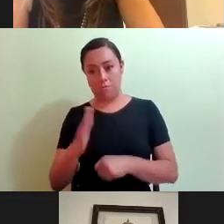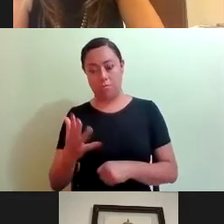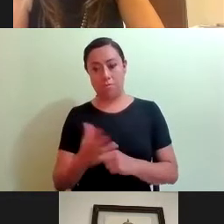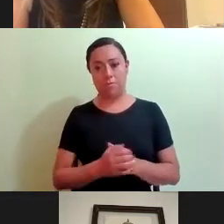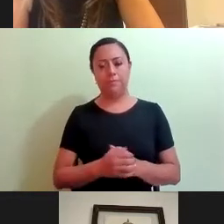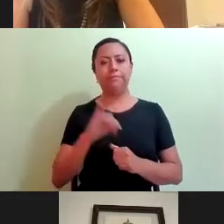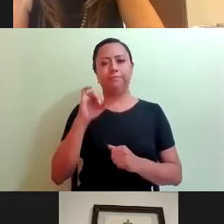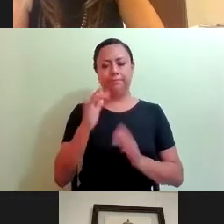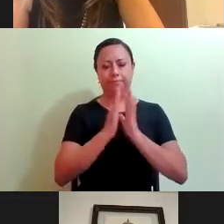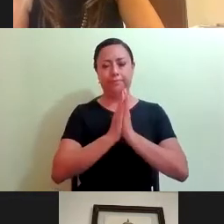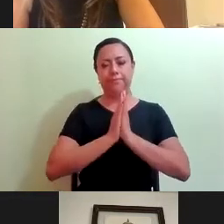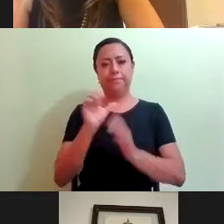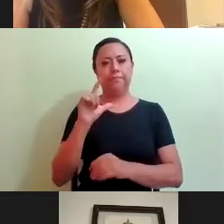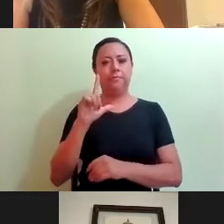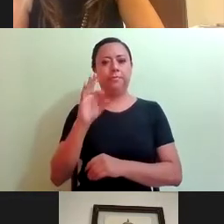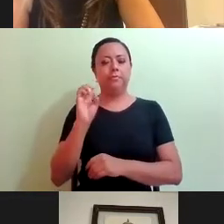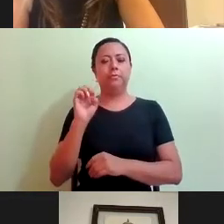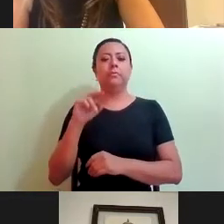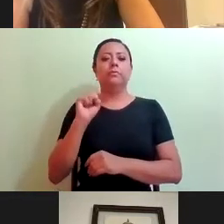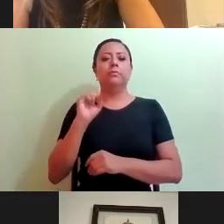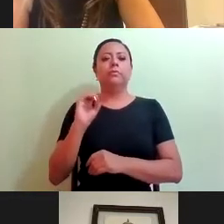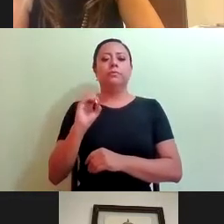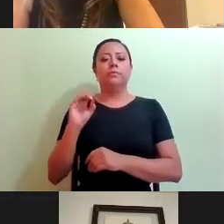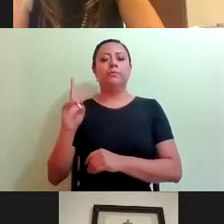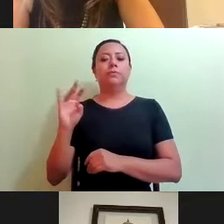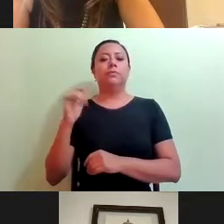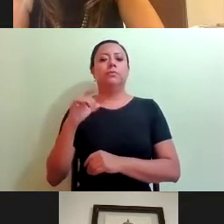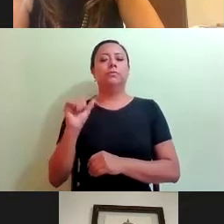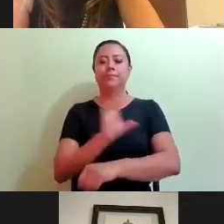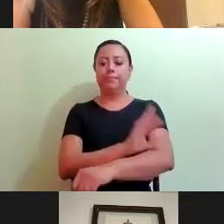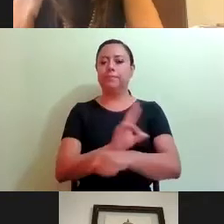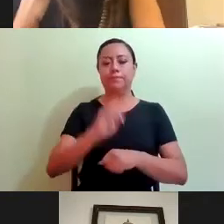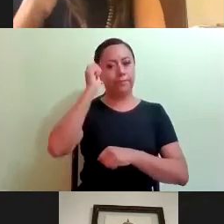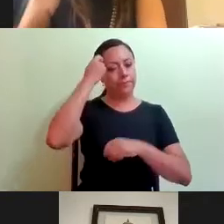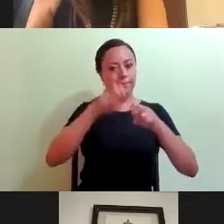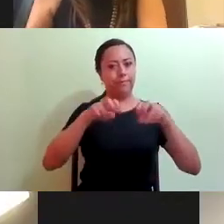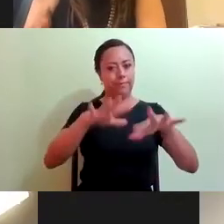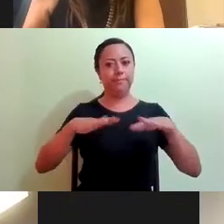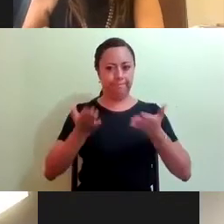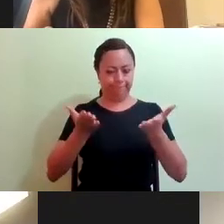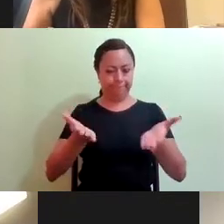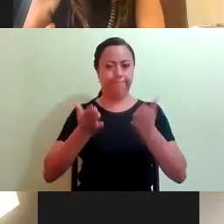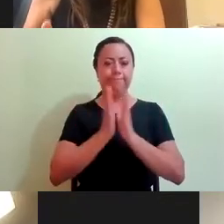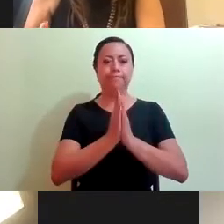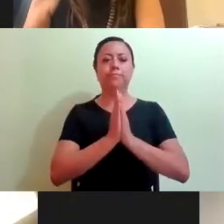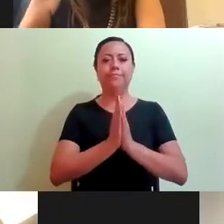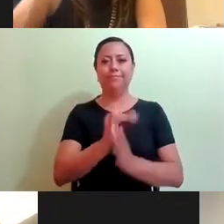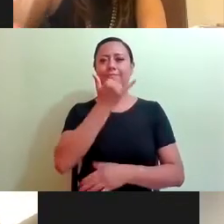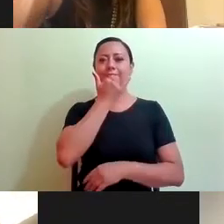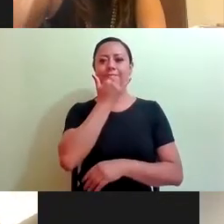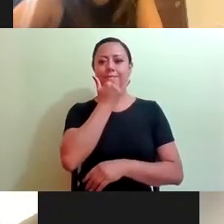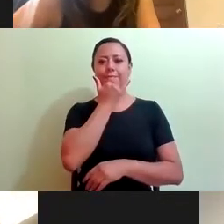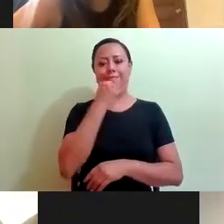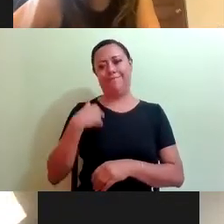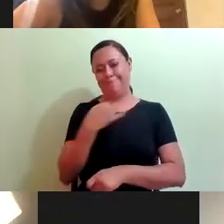favor, Alfonso Vega. Al coordinador de servicios parlamentarios, adelante, por favor. Una disculpa por